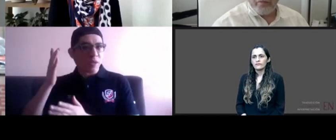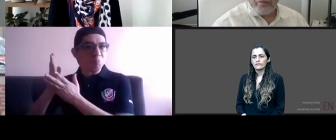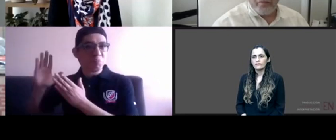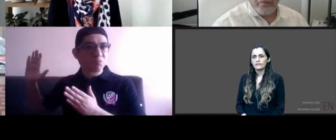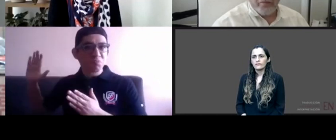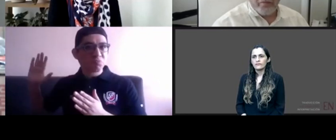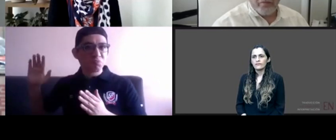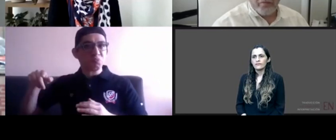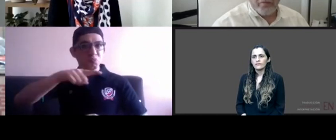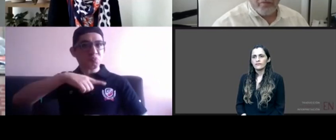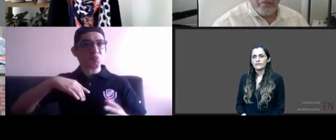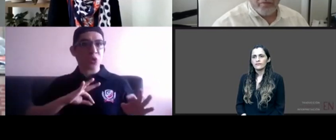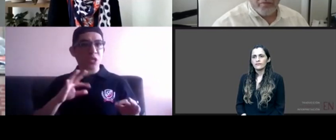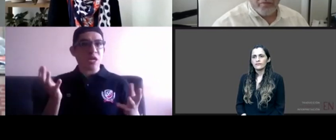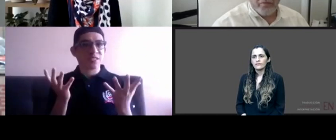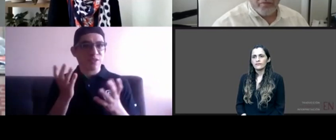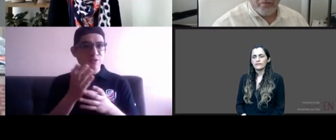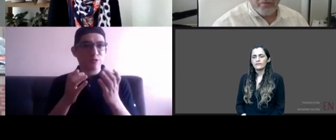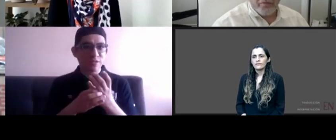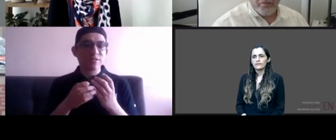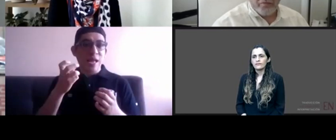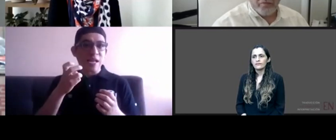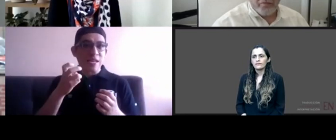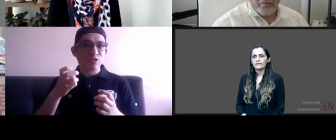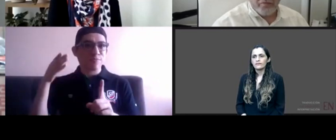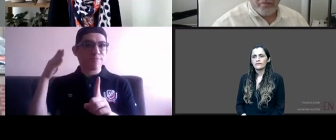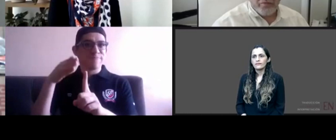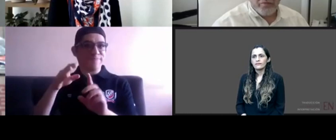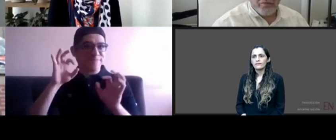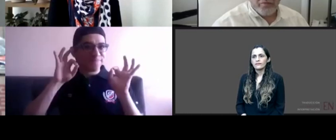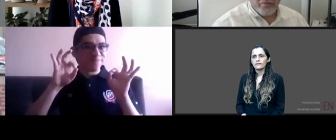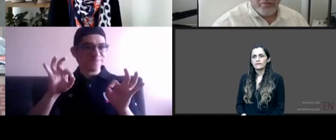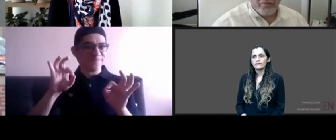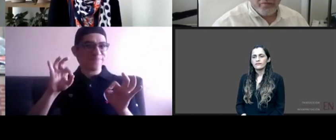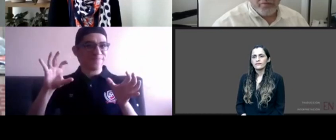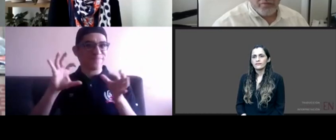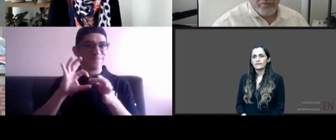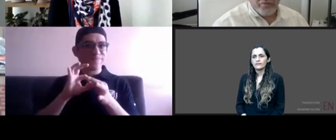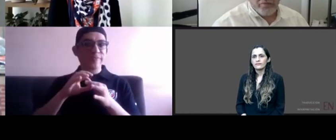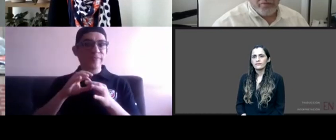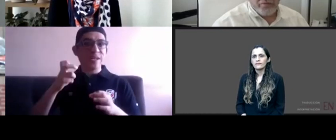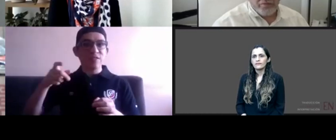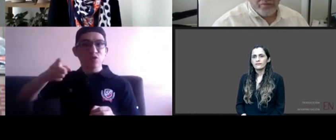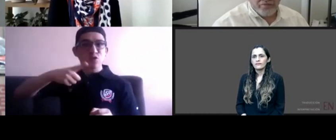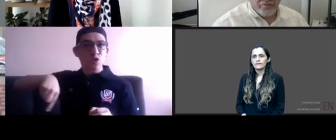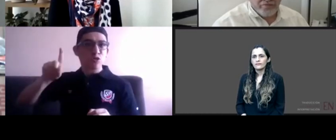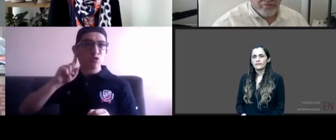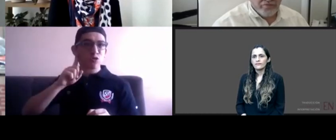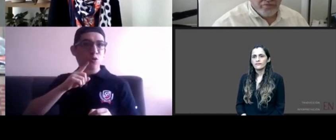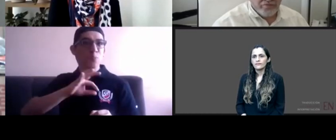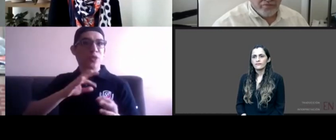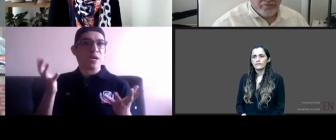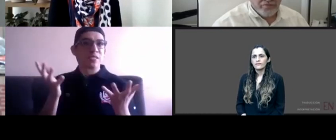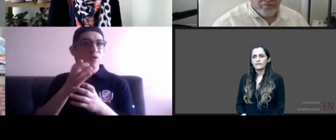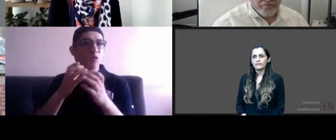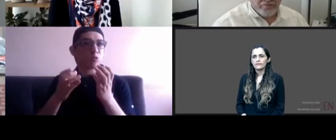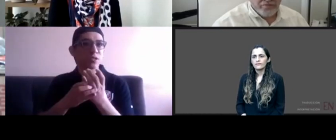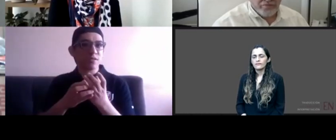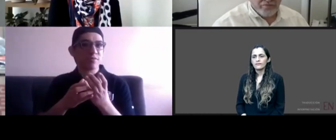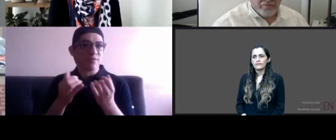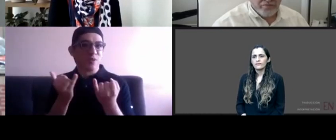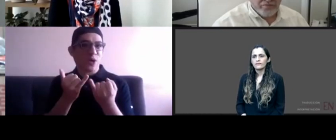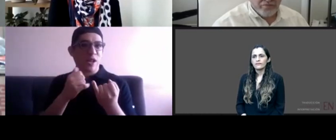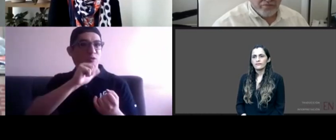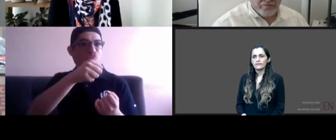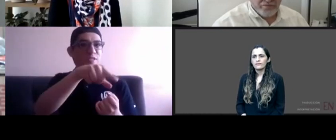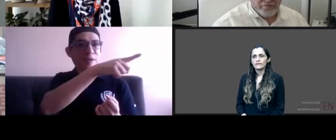que los sordos tenían una frase muy conocida que decía: los sordos podemos hacer todo menos escuchar. Y creo que eso deja muy clara la perspectiva desde la